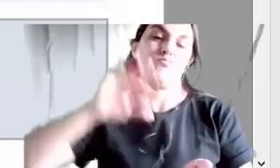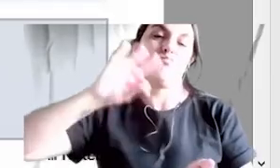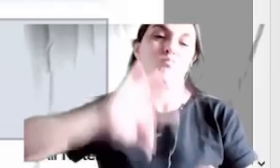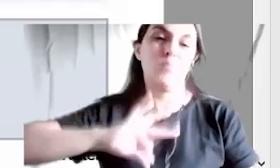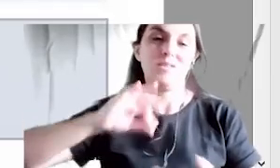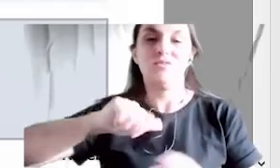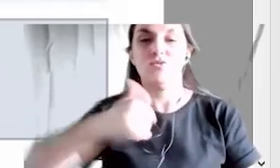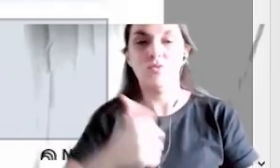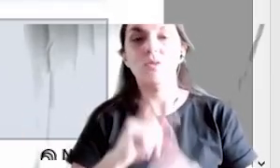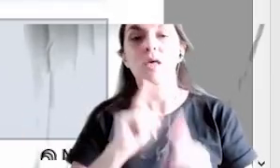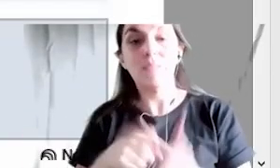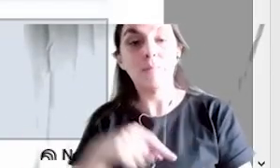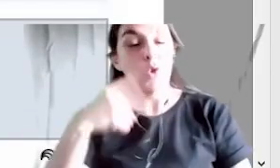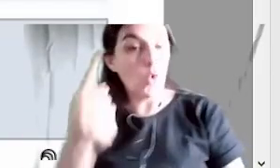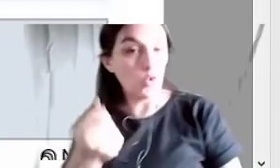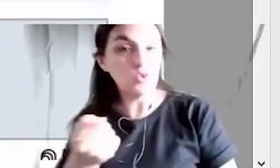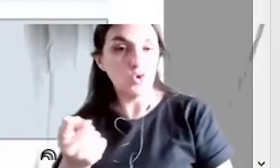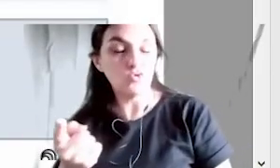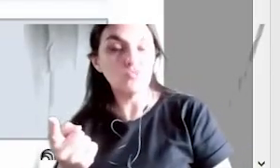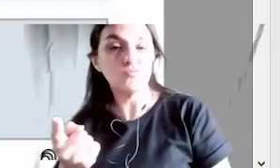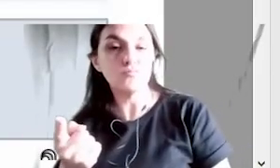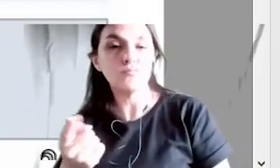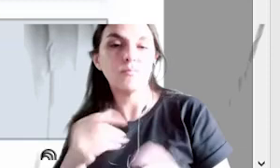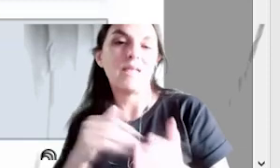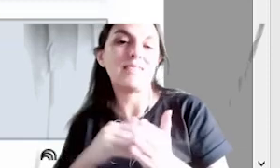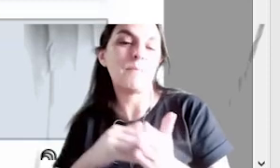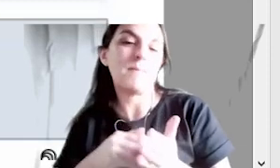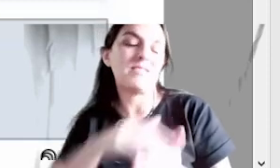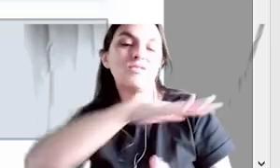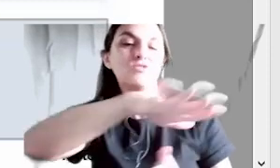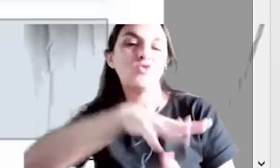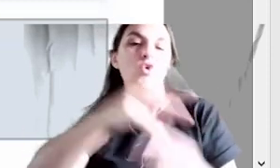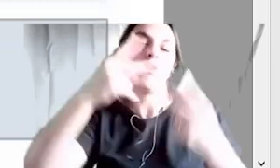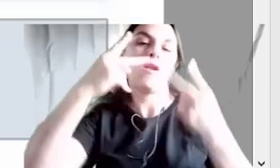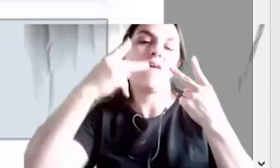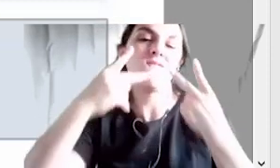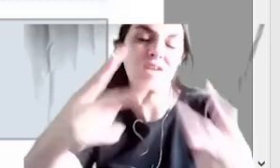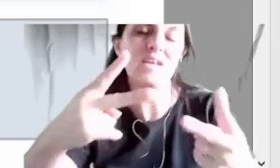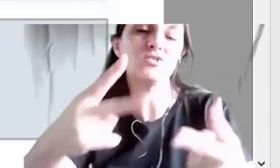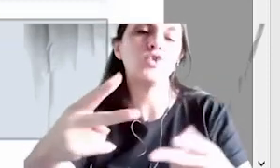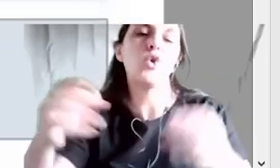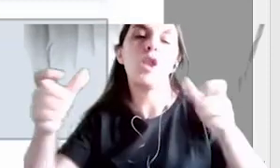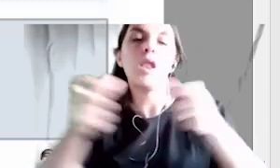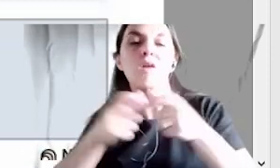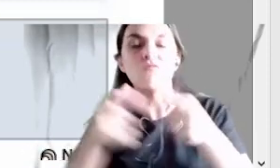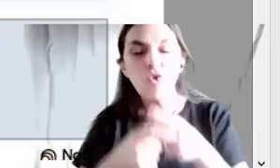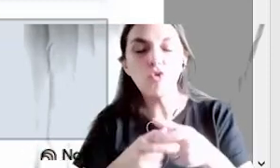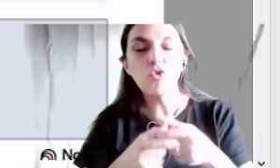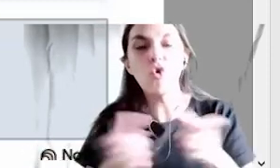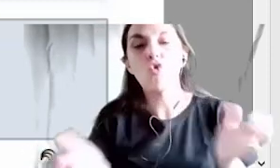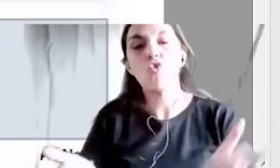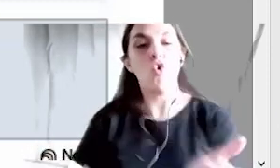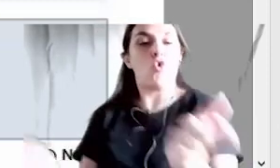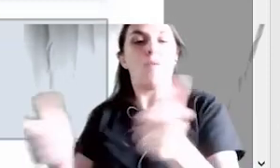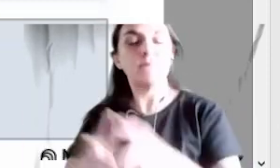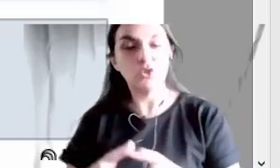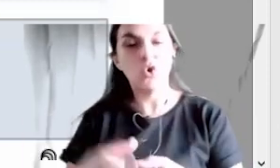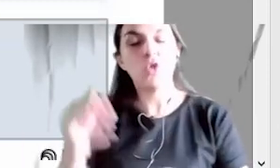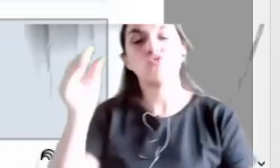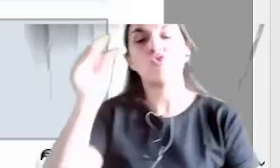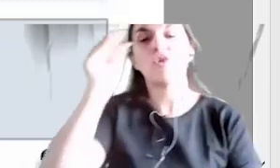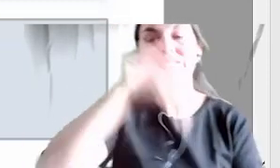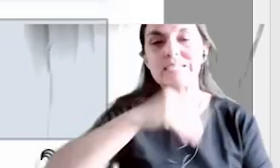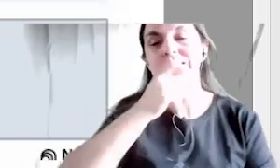como los adicionales por las zonas, también las vacaciones, los bonos, comisiones, horas extras y ausencias por